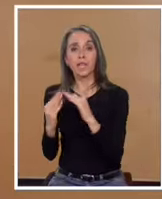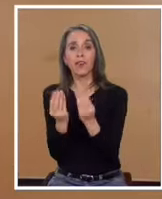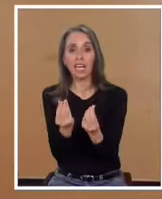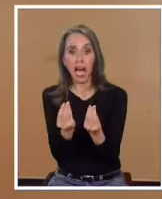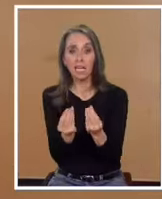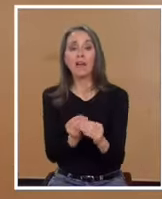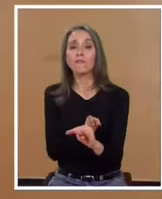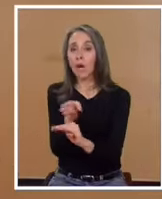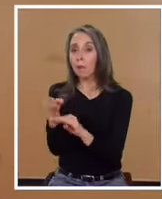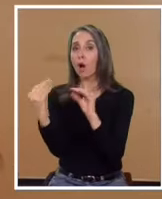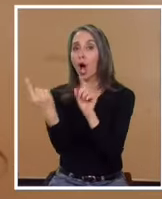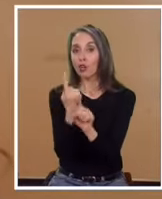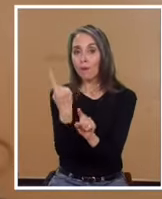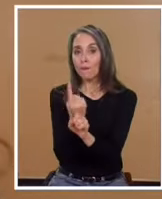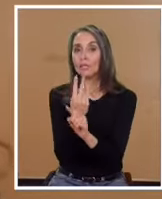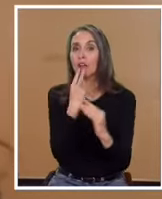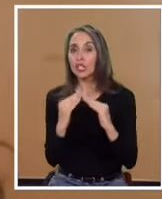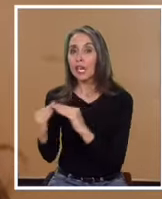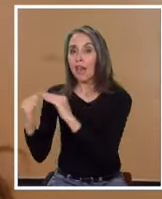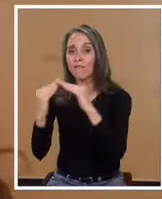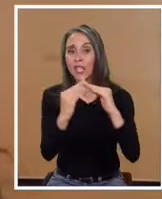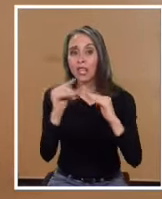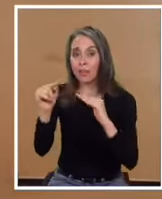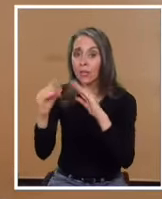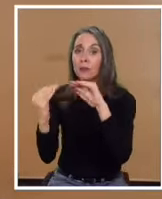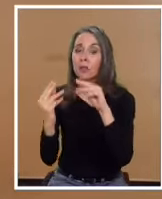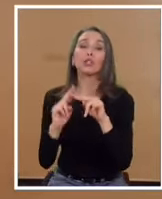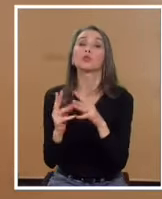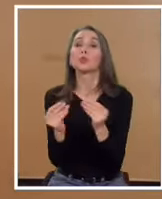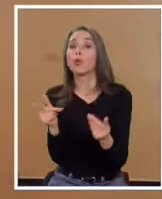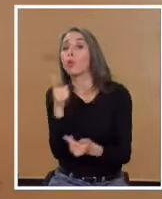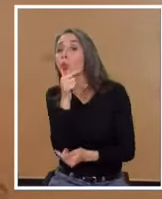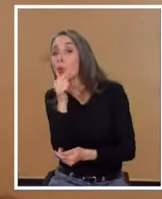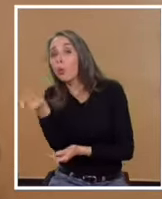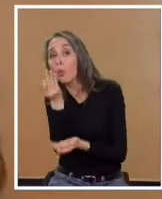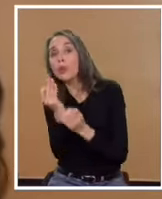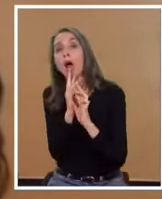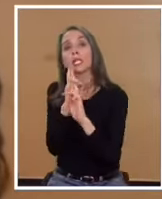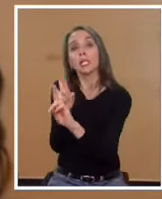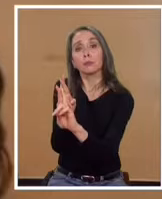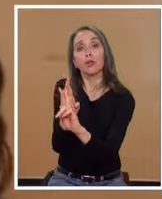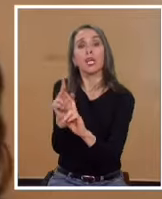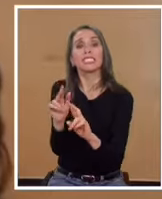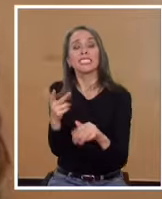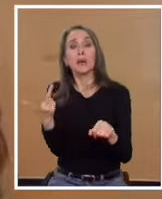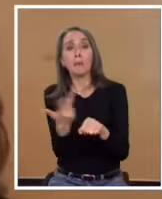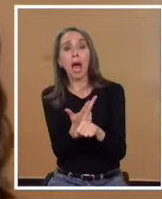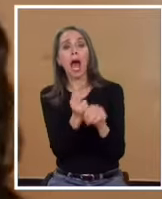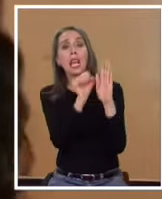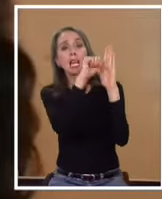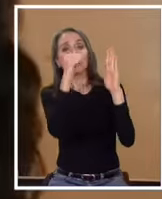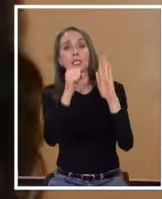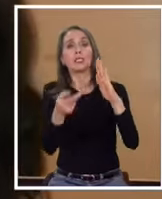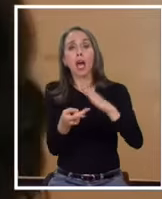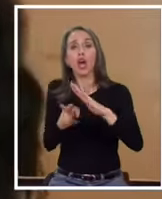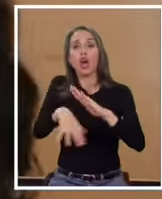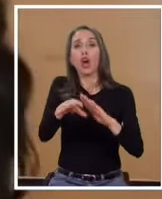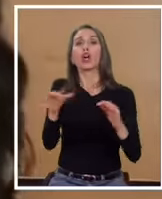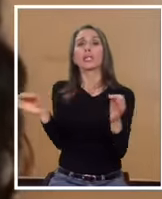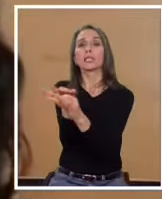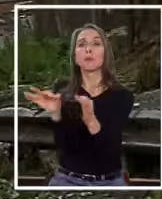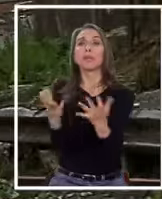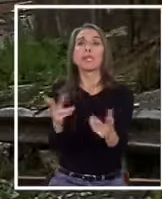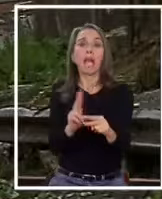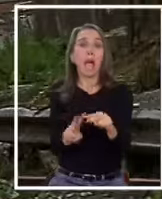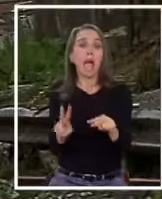Nos acercaremos a conversar con ellos para poder resolver cualquier duda que tengan y si tuviesen algún artefacto dañado, a explicarles el procedimiento que